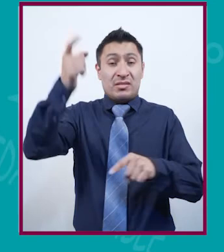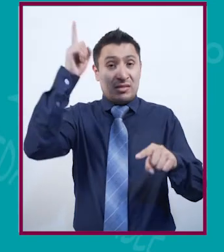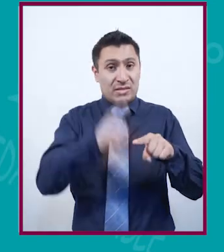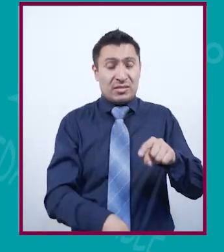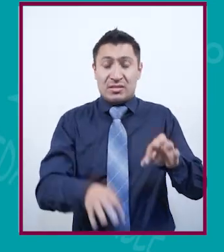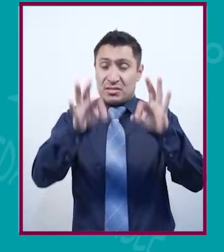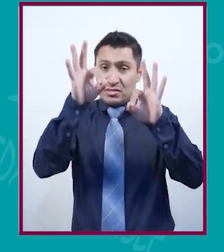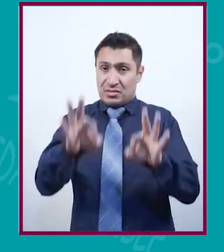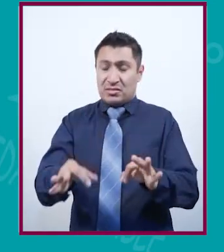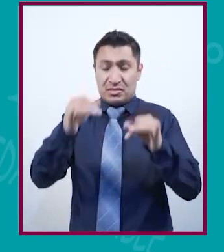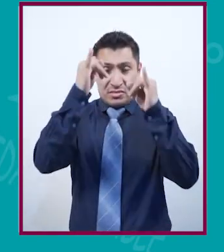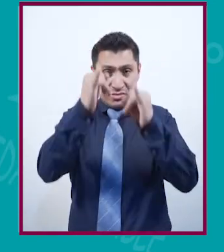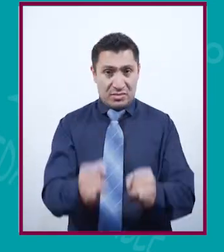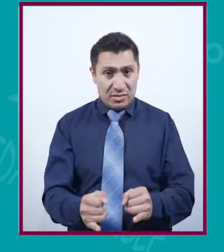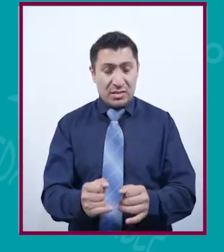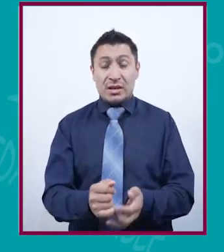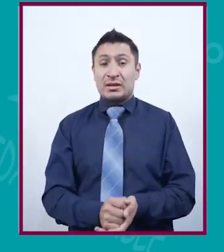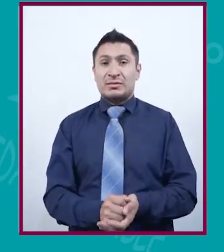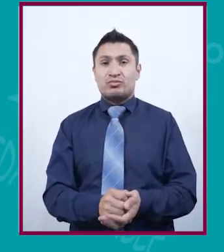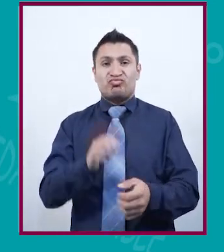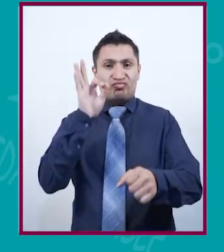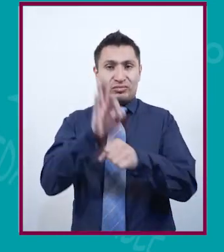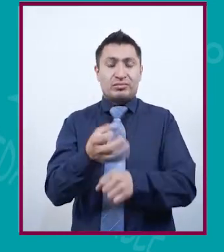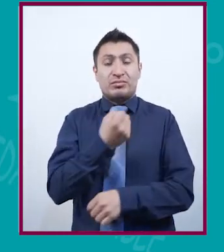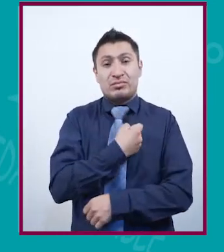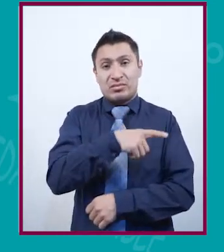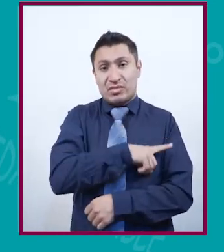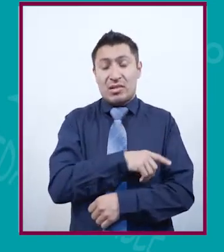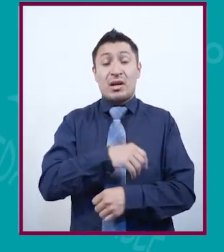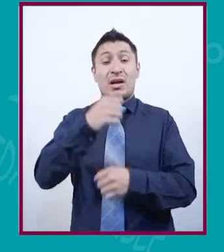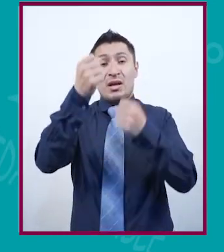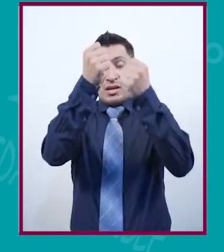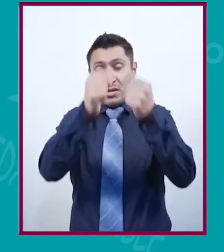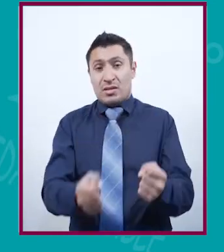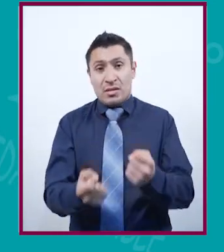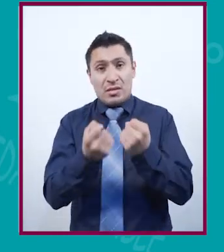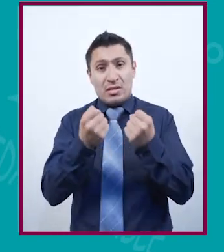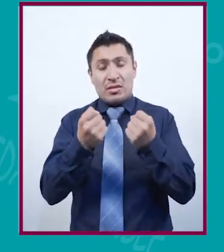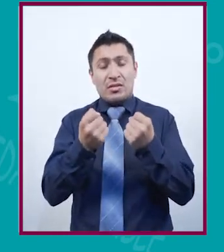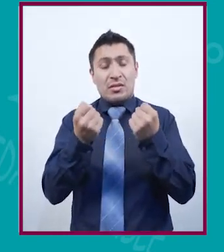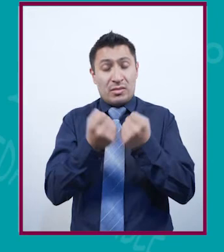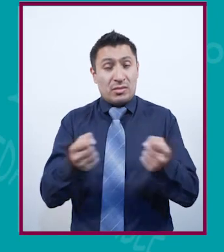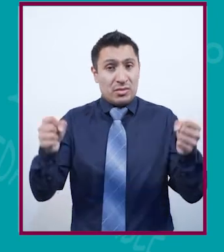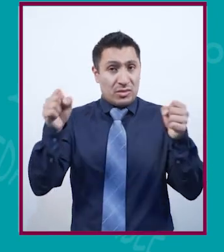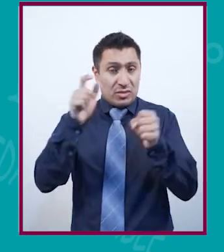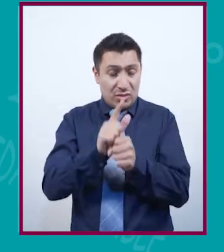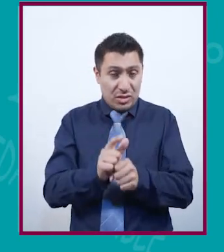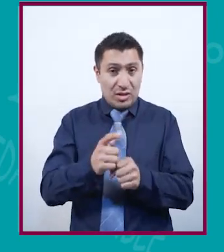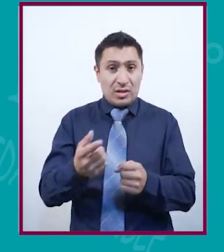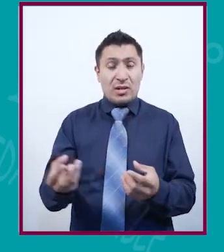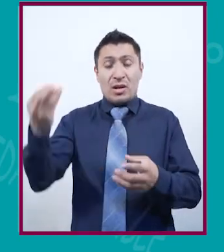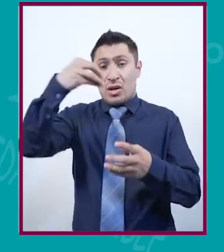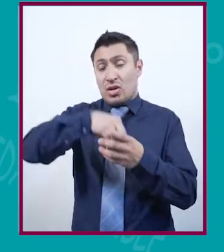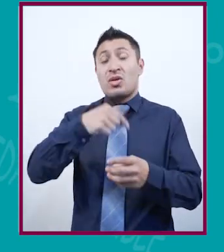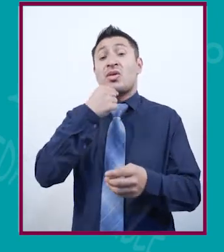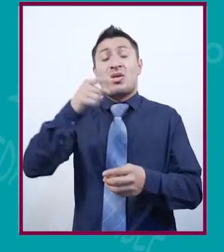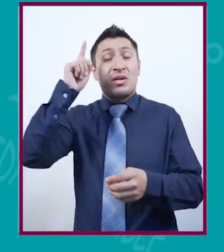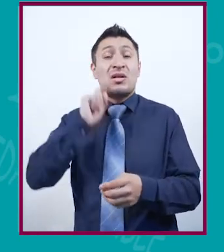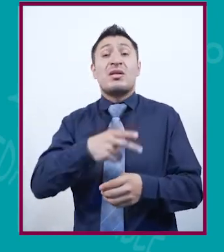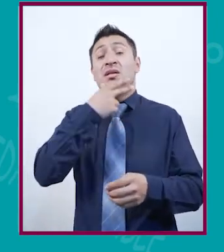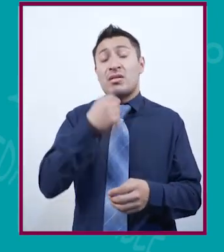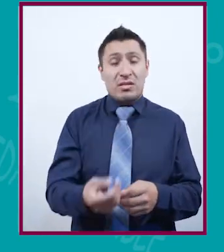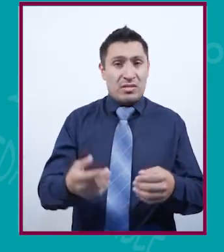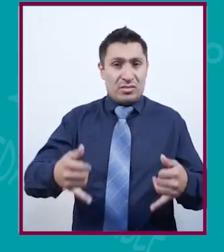personal, a la protección de la salud y a la seguridad social, a la inclusión de niñas, niños y adolescentes con